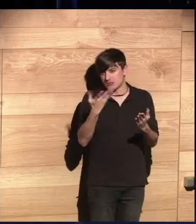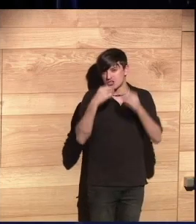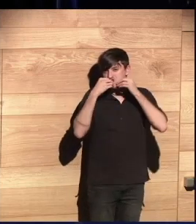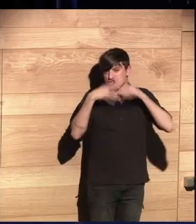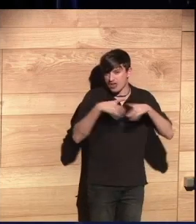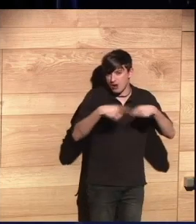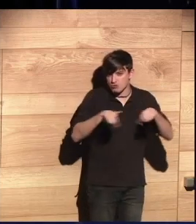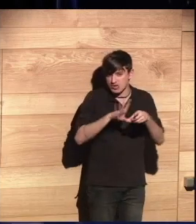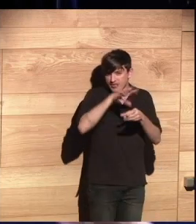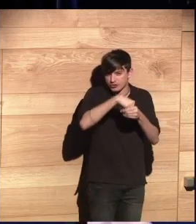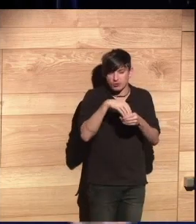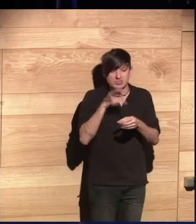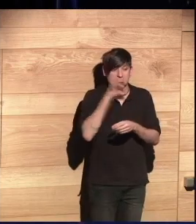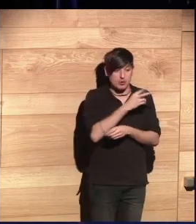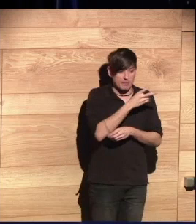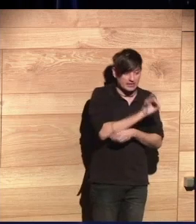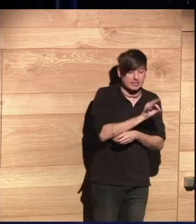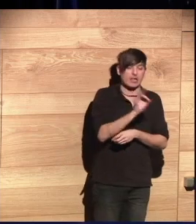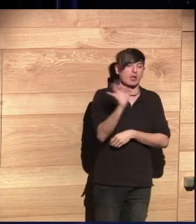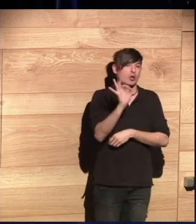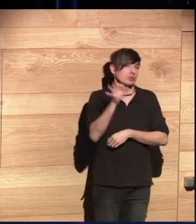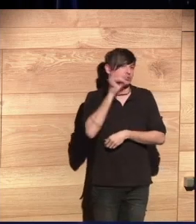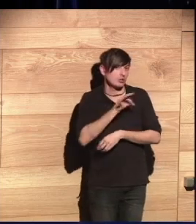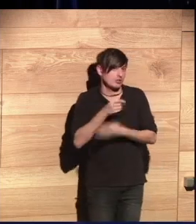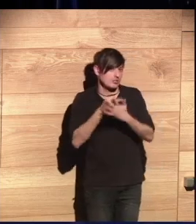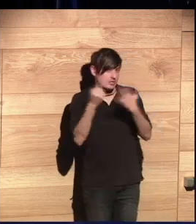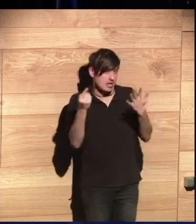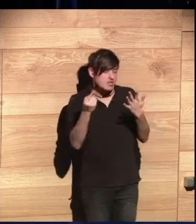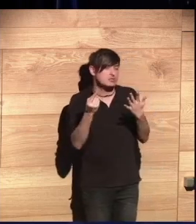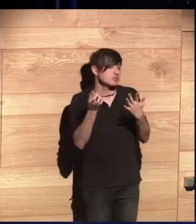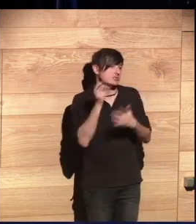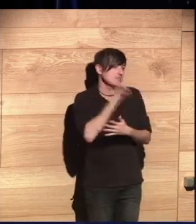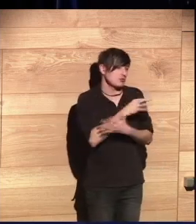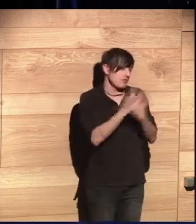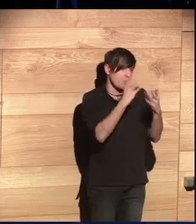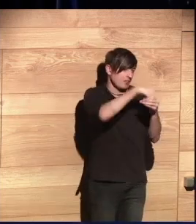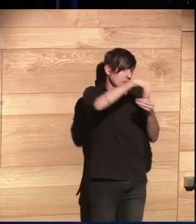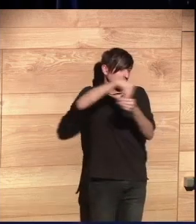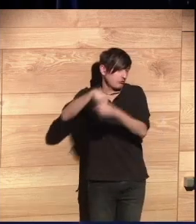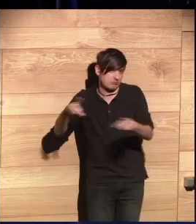historia de la música, o ya sea en el siglo XX, en el siglo XVI o en el siglo XIX.